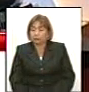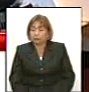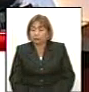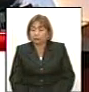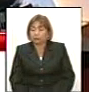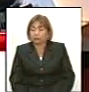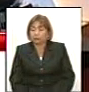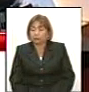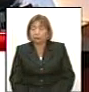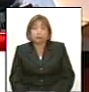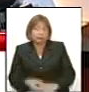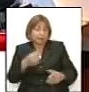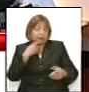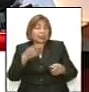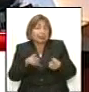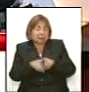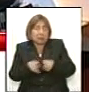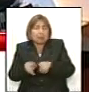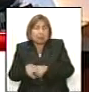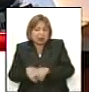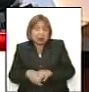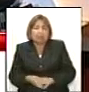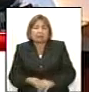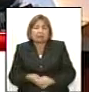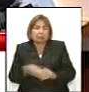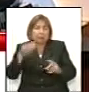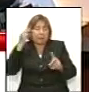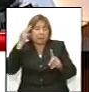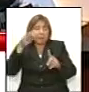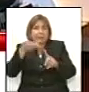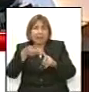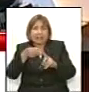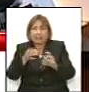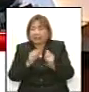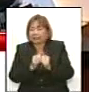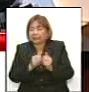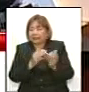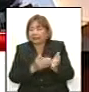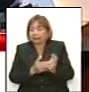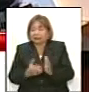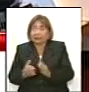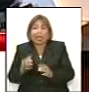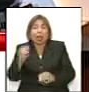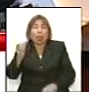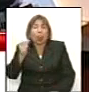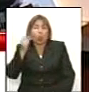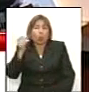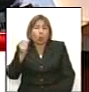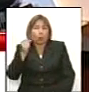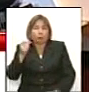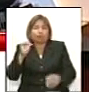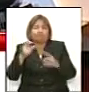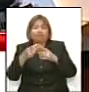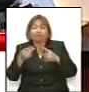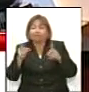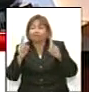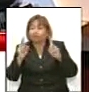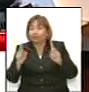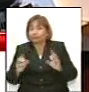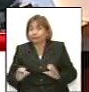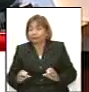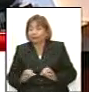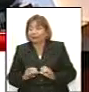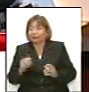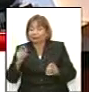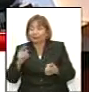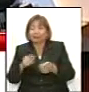pero le decía que también no tenemos metas asociadas no solo a las obras, sino a logros, ¿no? La titulación de comunidades nativas es una de las